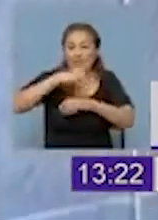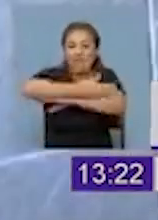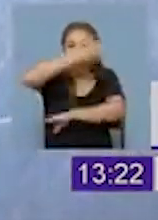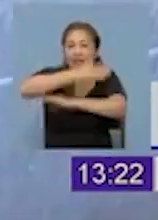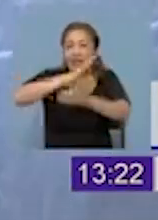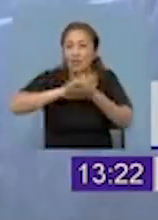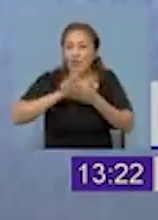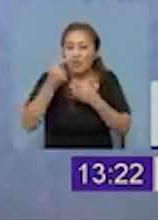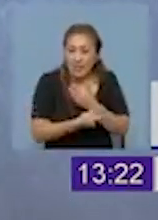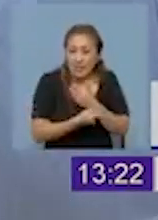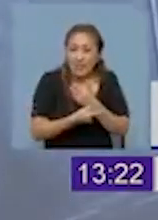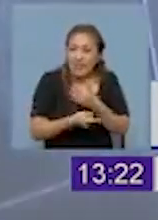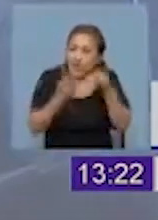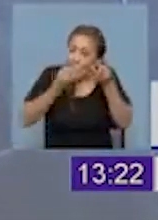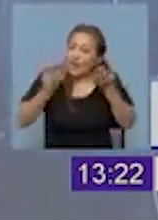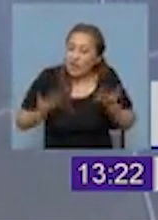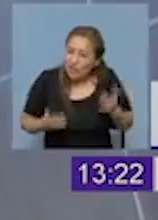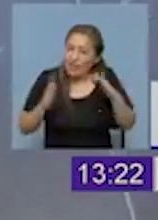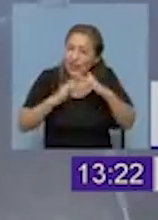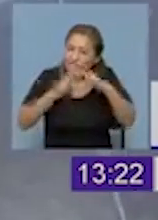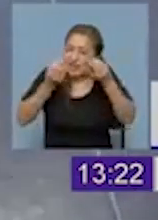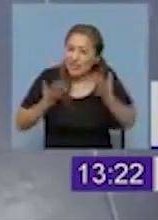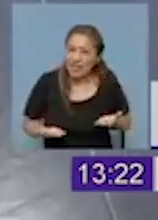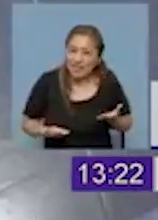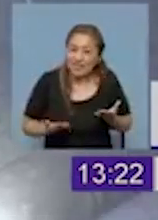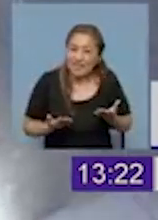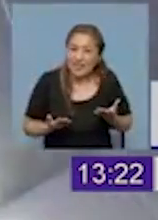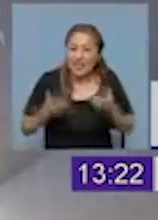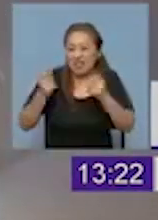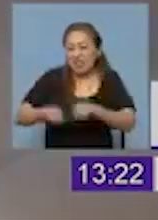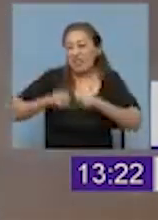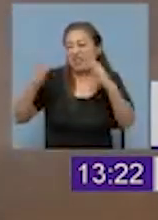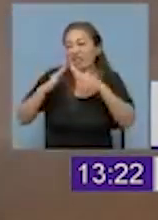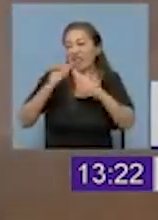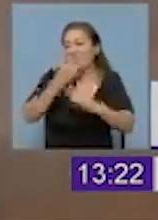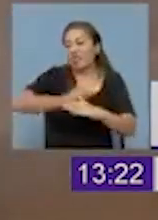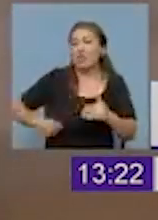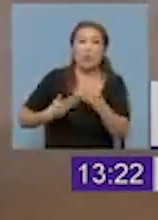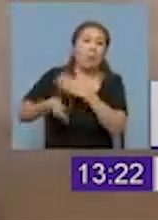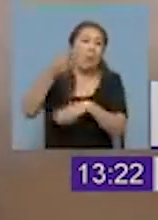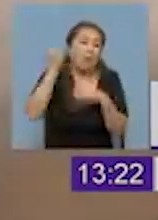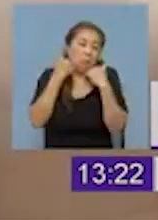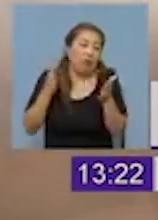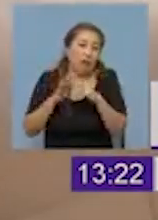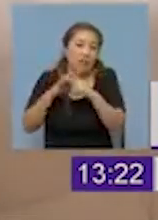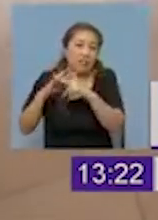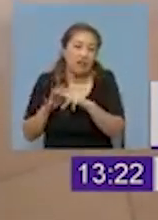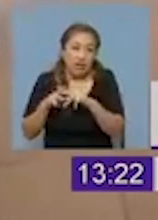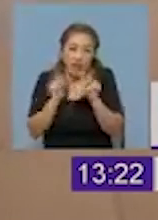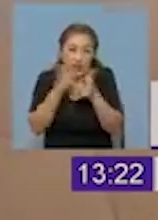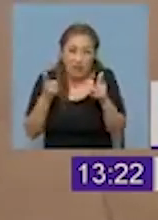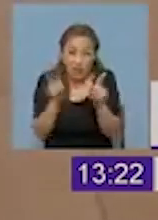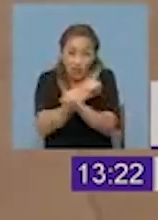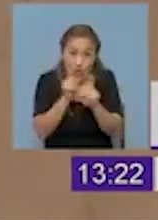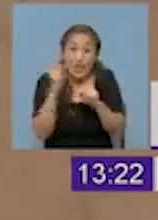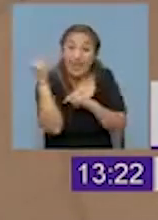tiene que tener una realmente una vivienda nada de eta de que te la da al estado y arreglar agárrala como viene porque no hay más no